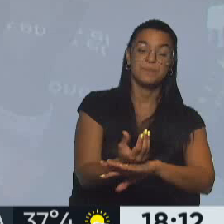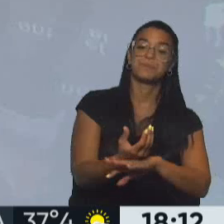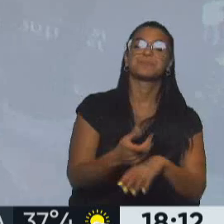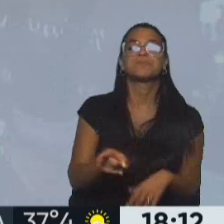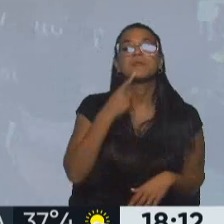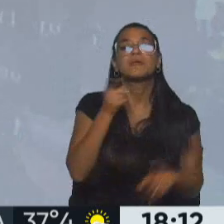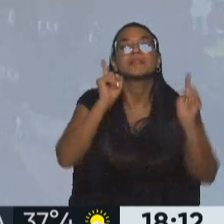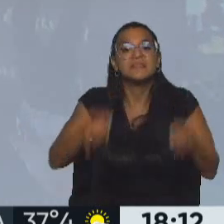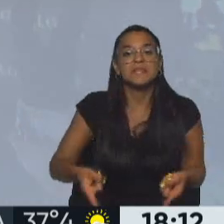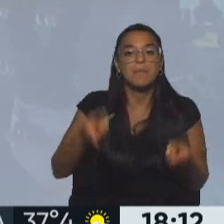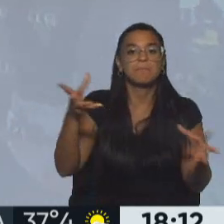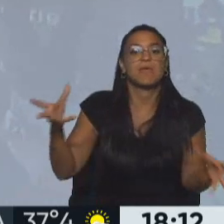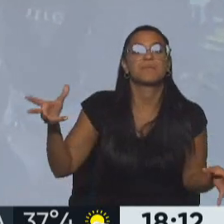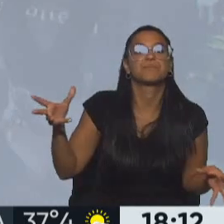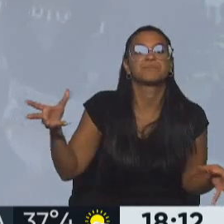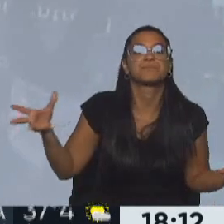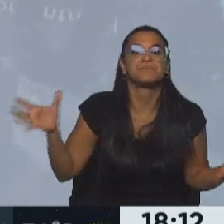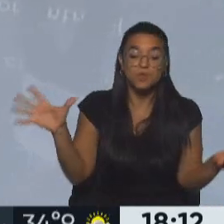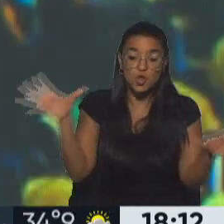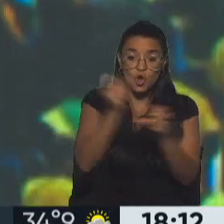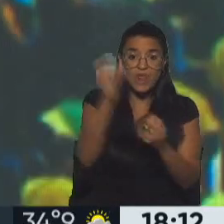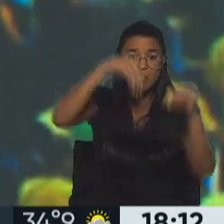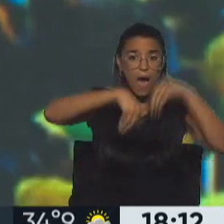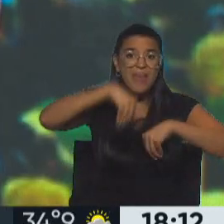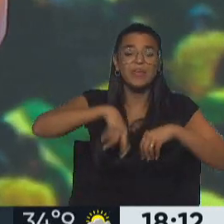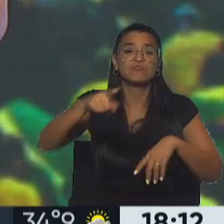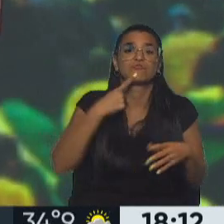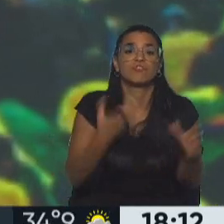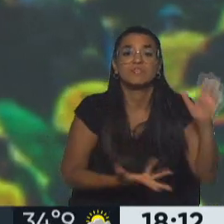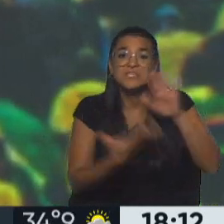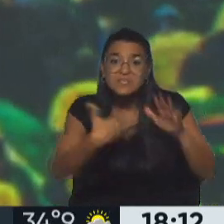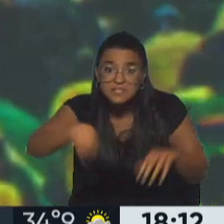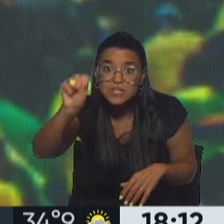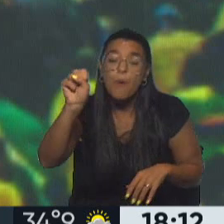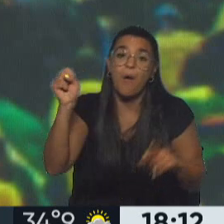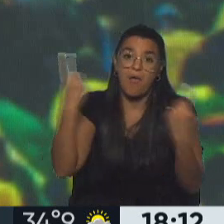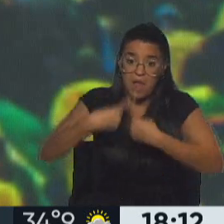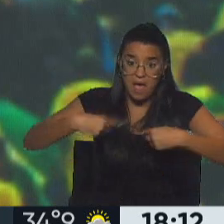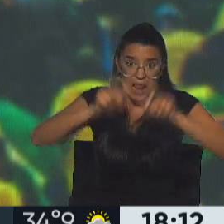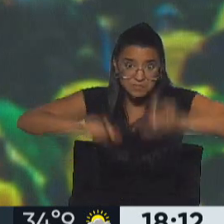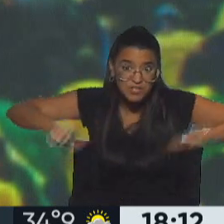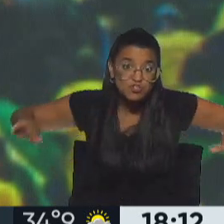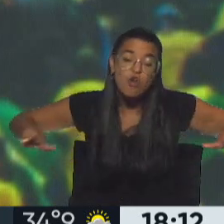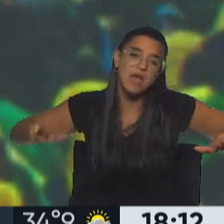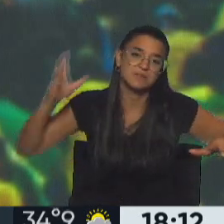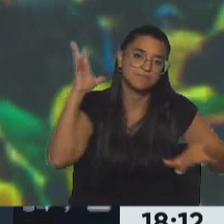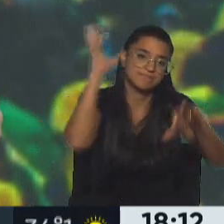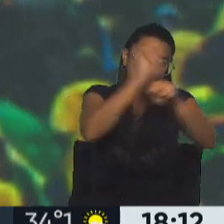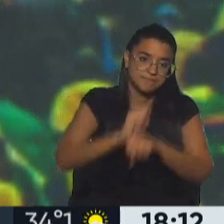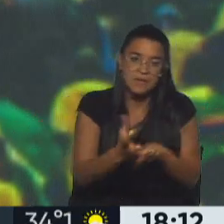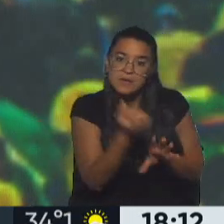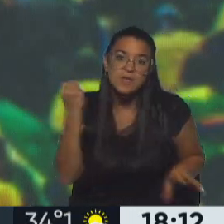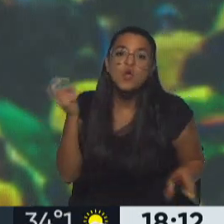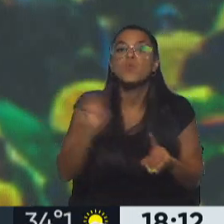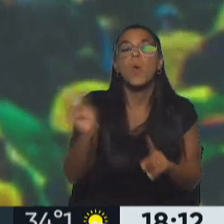incautación de colectivos en los que se movilizaron los golpistas esto es un punto central para sobre todo sostener el hecho de que no fue